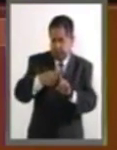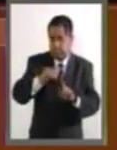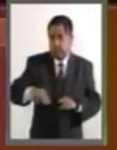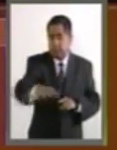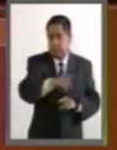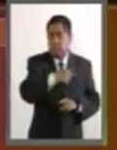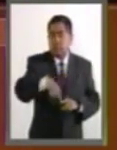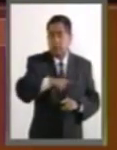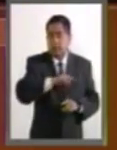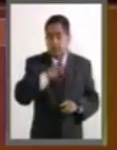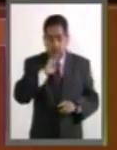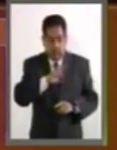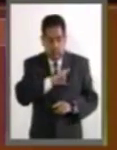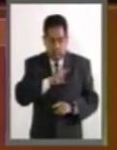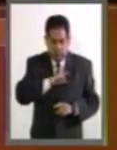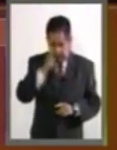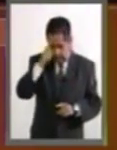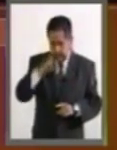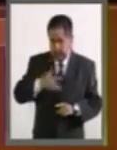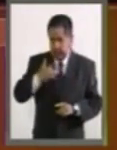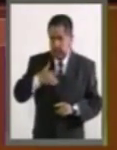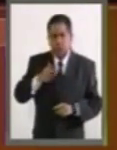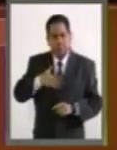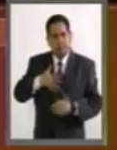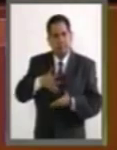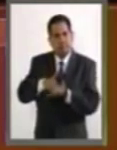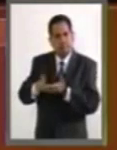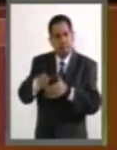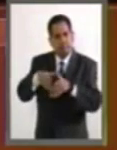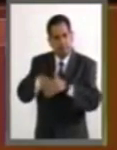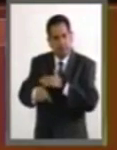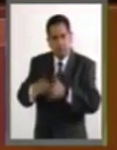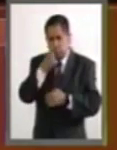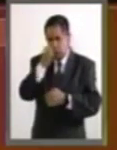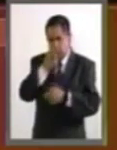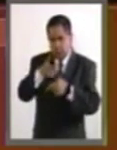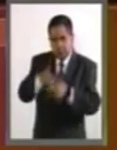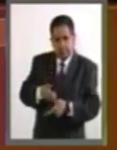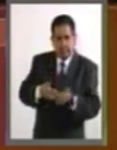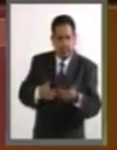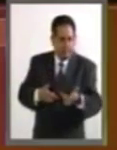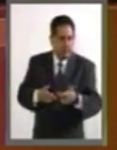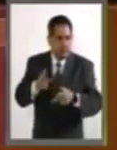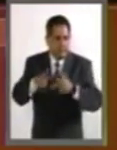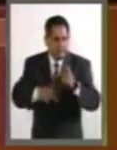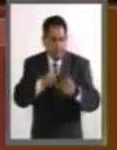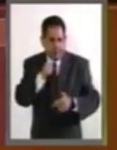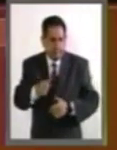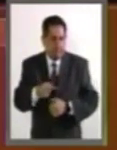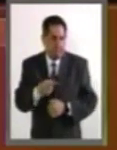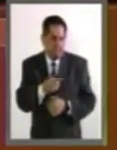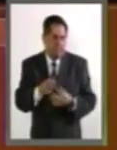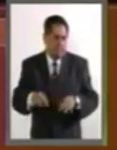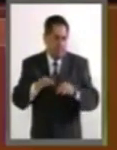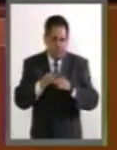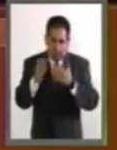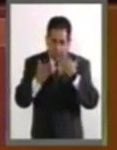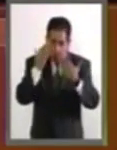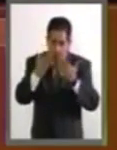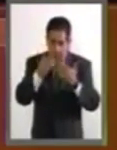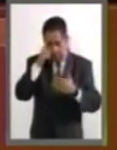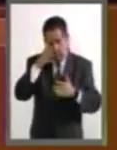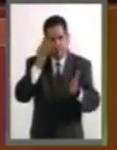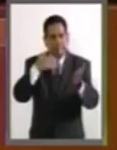madres adolescentes acceder a su derecho a la educación, en virtud de que esta representa un elemento imprescindible para la